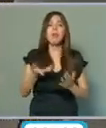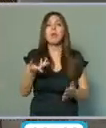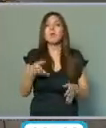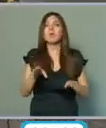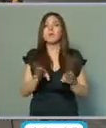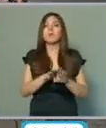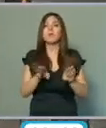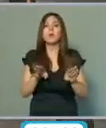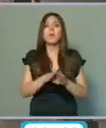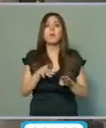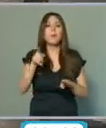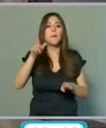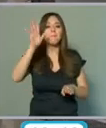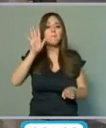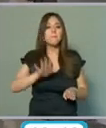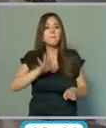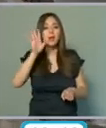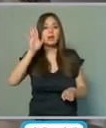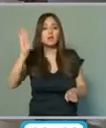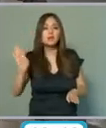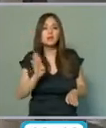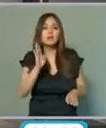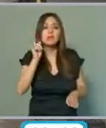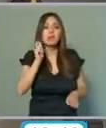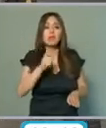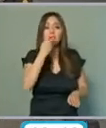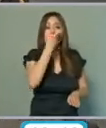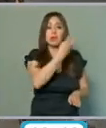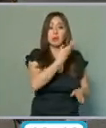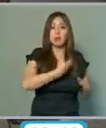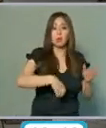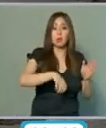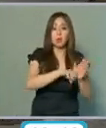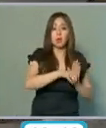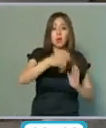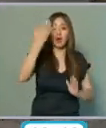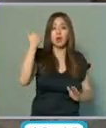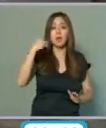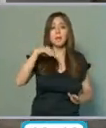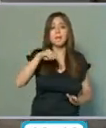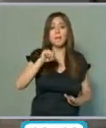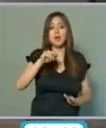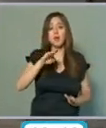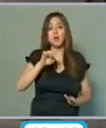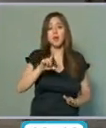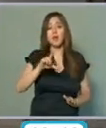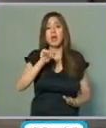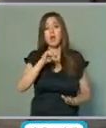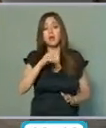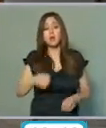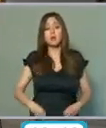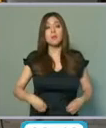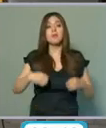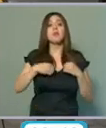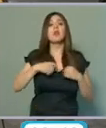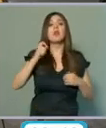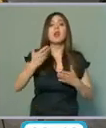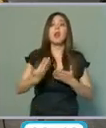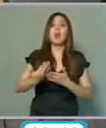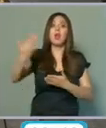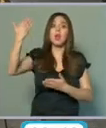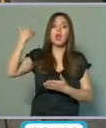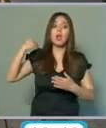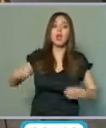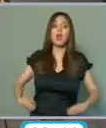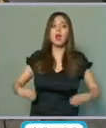como de maldición, porque ese cuarto que habitó Manuel Acuña, años antes lo habitó un